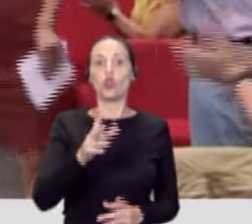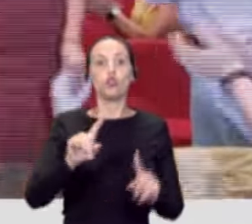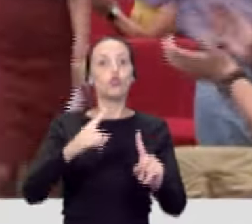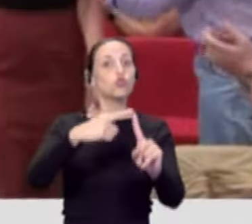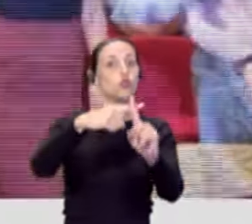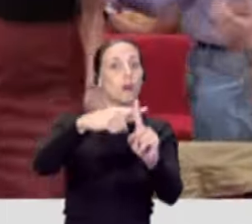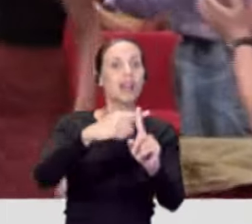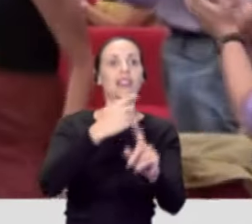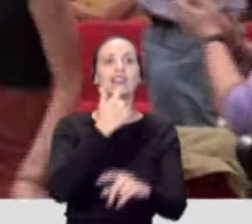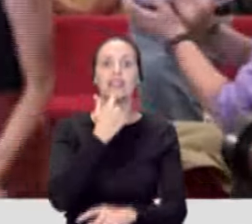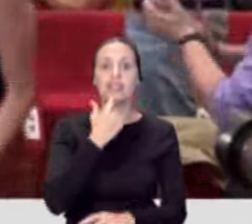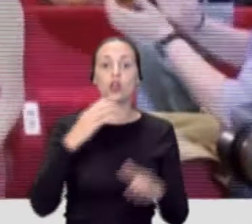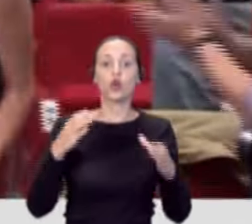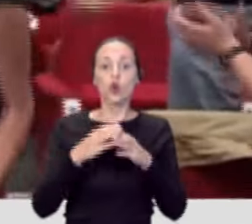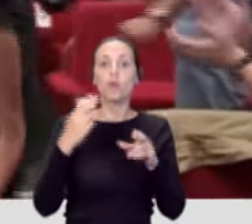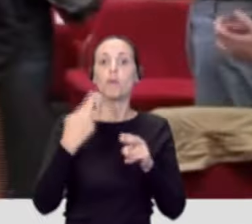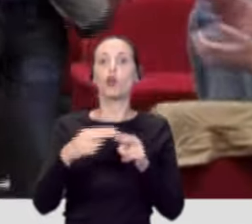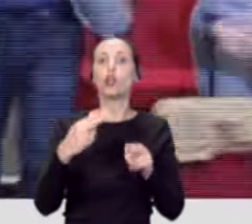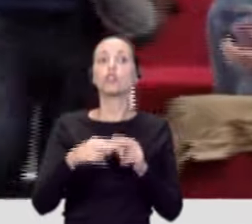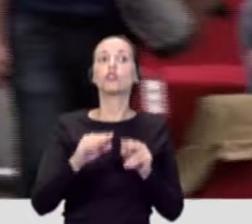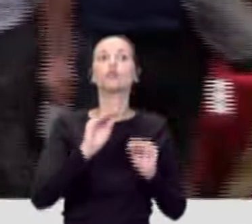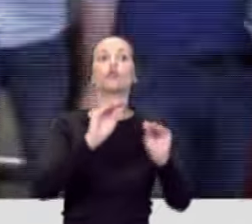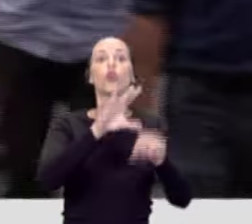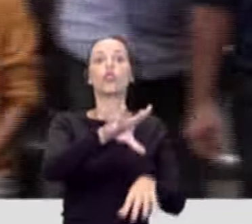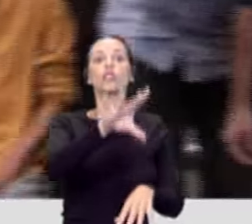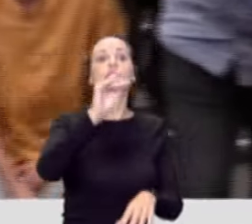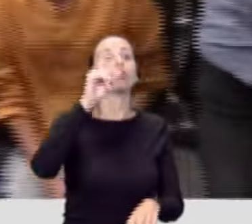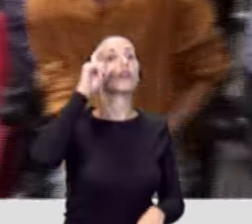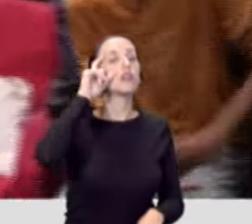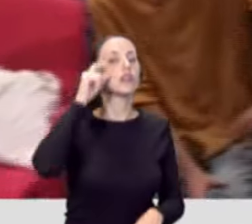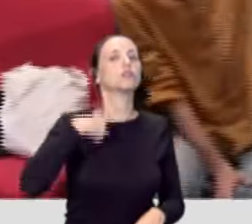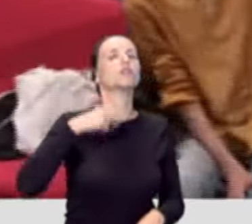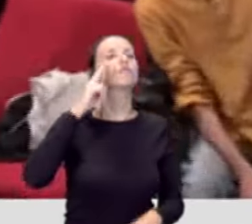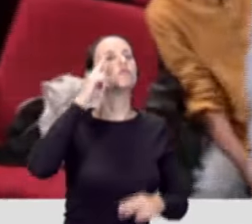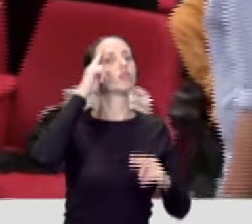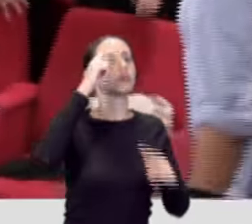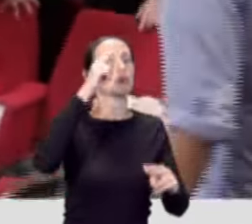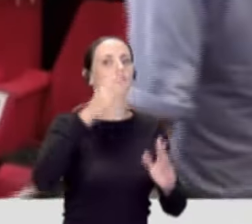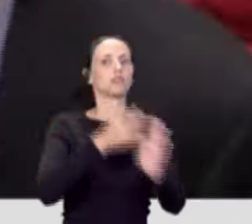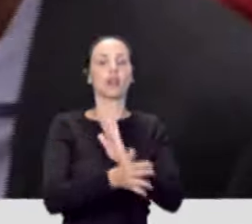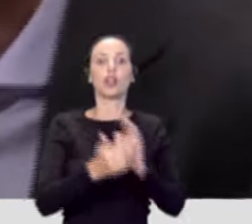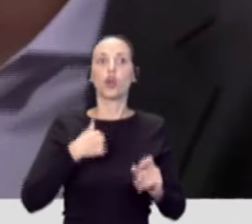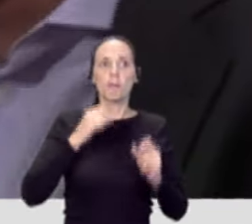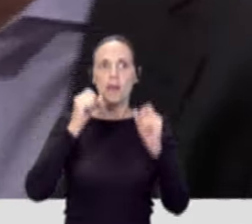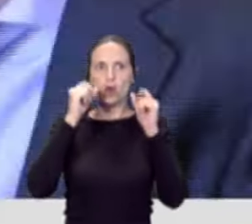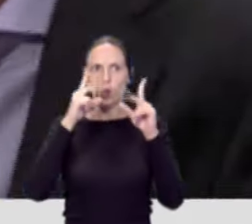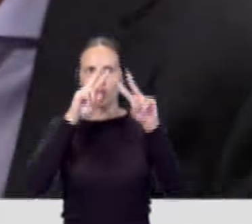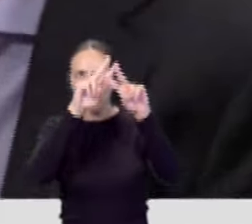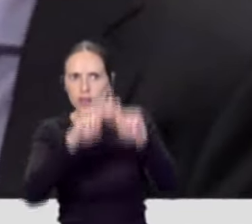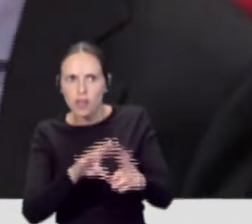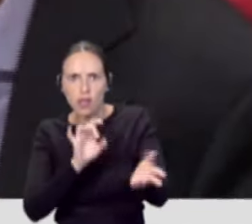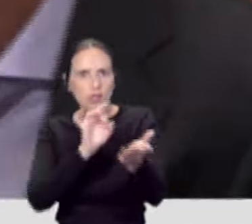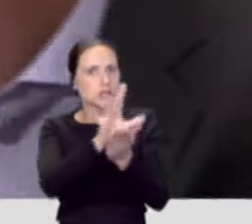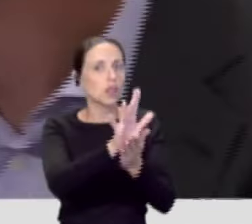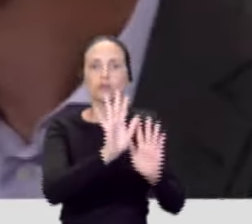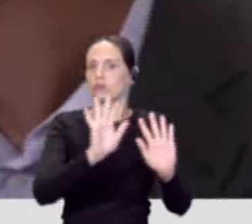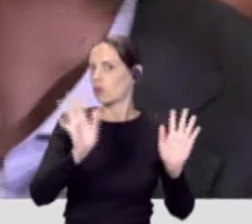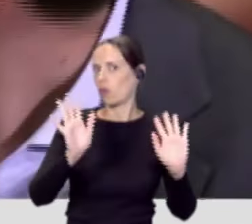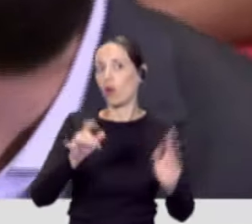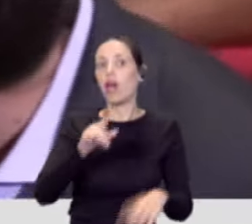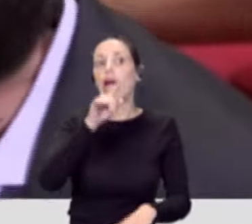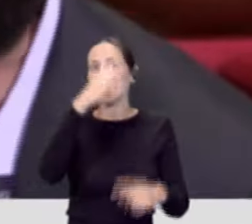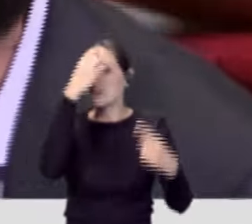respeta la decisión de Íñigo Errejón. No es que nos dimos cuenta, lo investigamos y lo hemos echado, sino, oye, él ha decidido pues irse